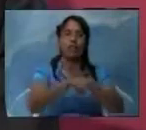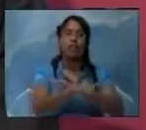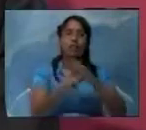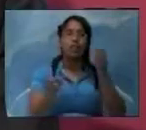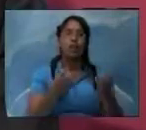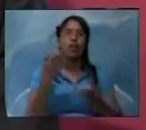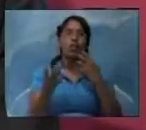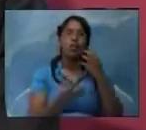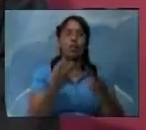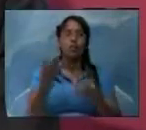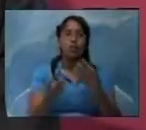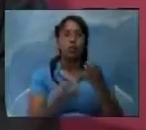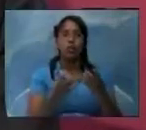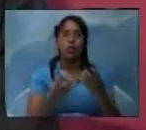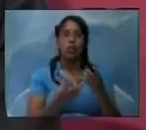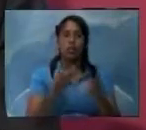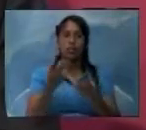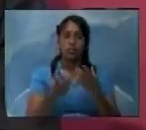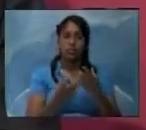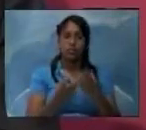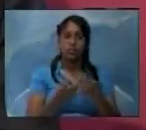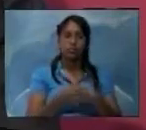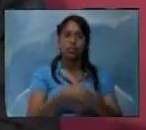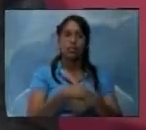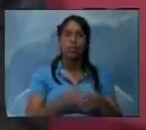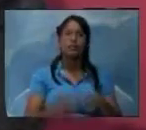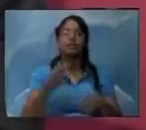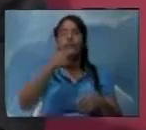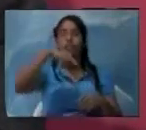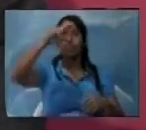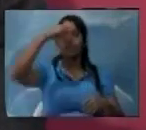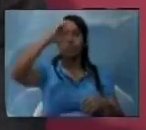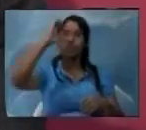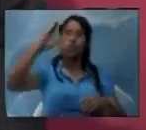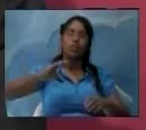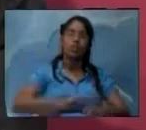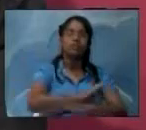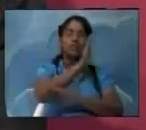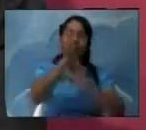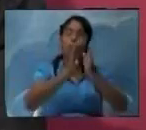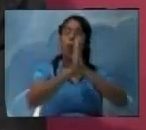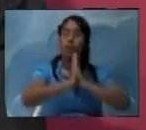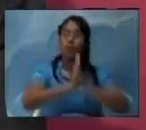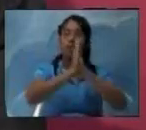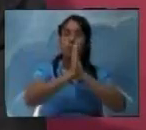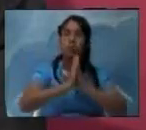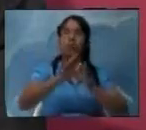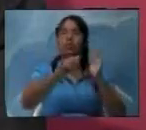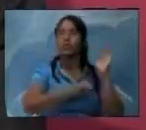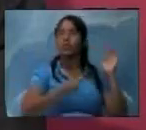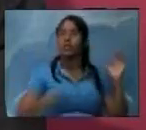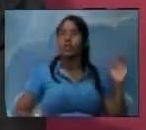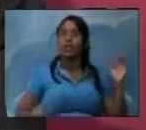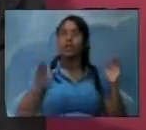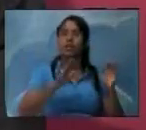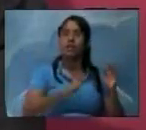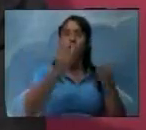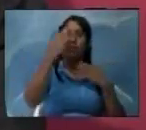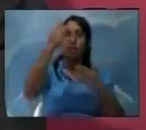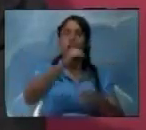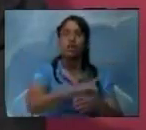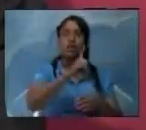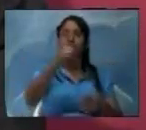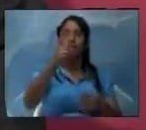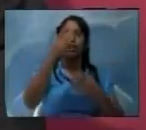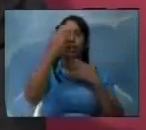el horno de fuego ardiendo. Oremos al Señor. Padre Dios del cielo y de la tierra, Señor, estamos delante de ti dándote